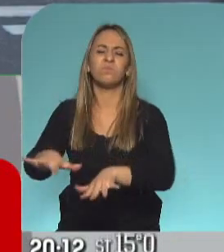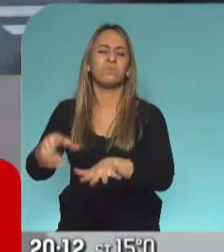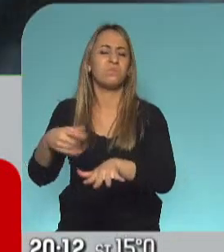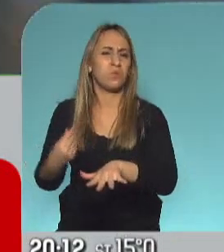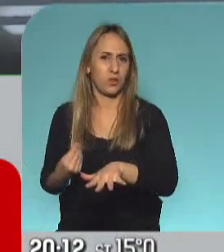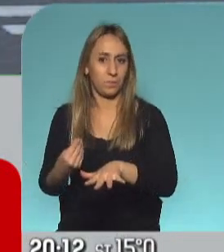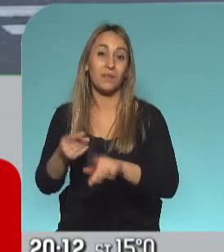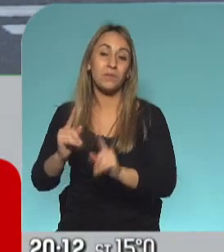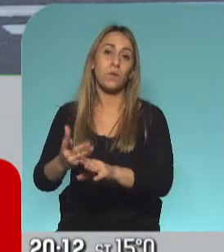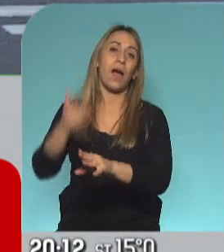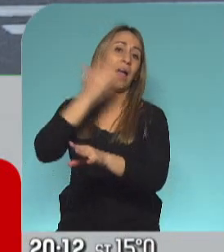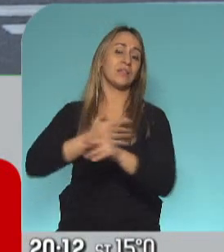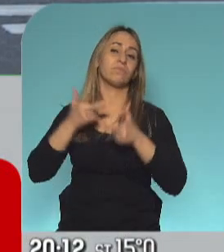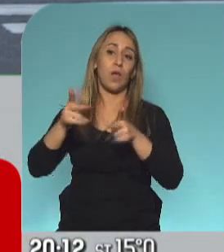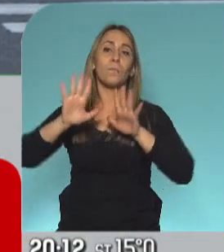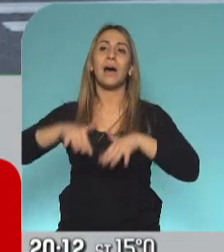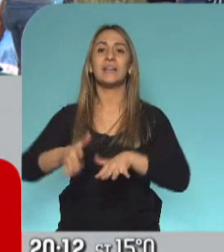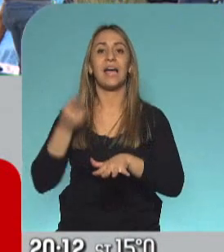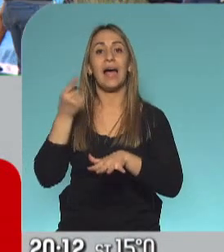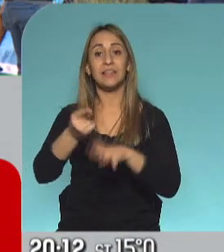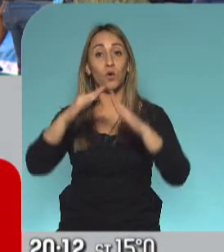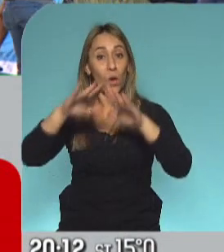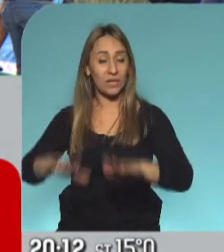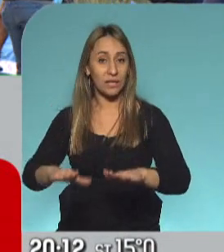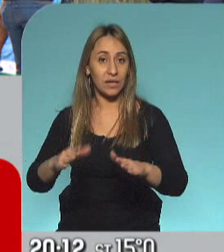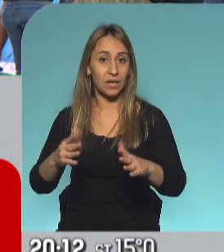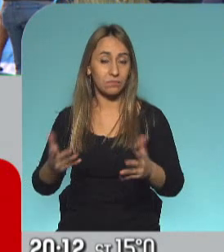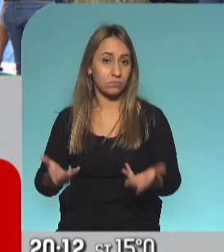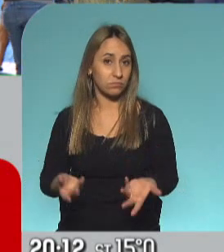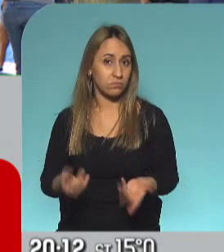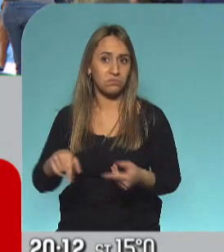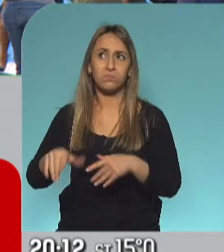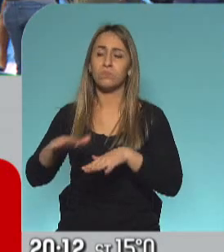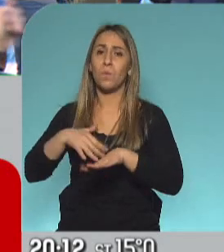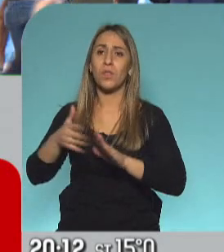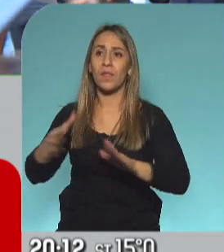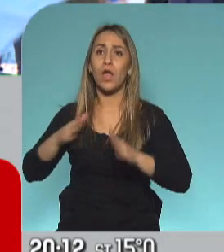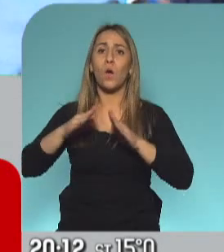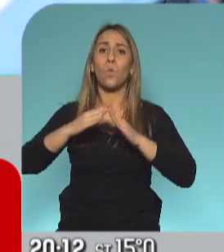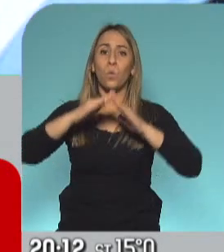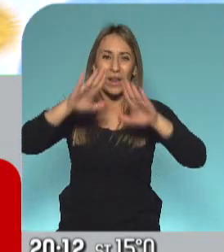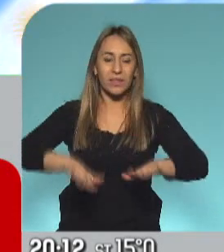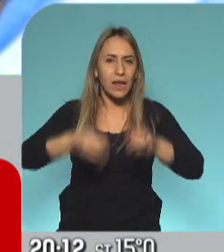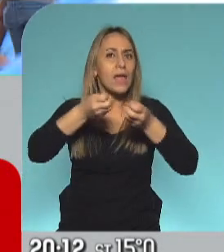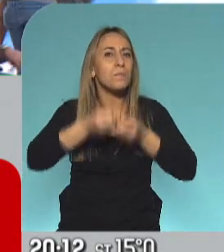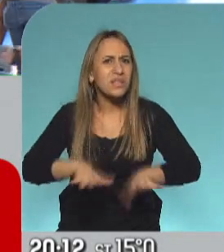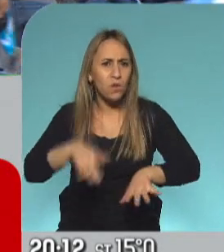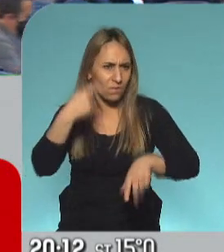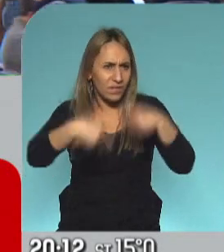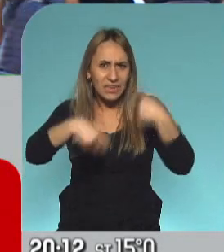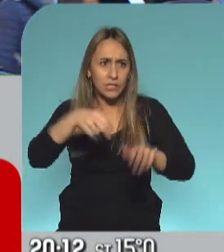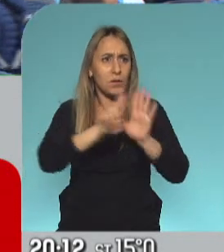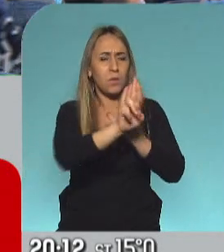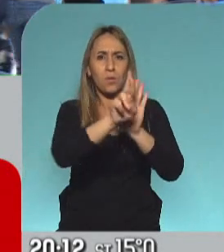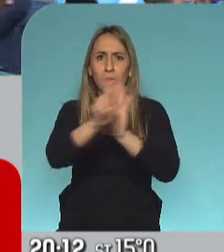fue llamada desde un principio, una marcha anti-cuarentena, ¿por qué en este contexto, cuando la cuarentena empezó a flexibilizarse y tan fuerte en la